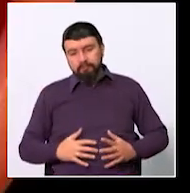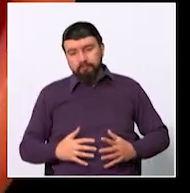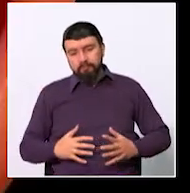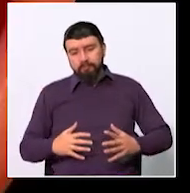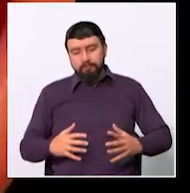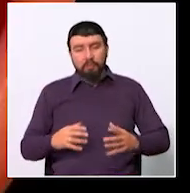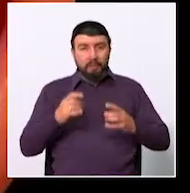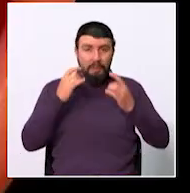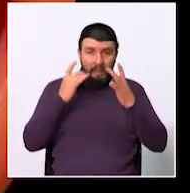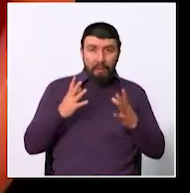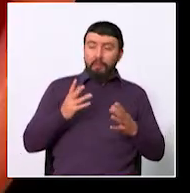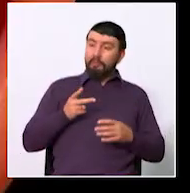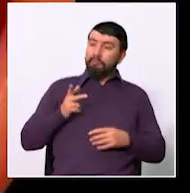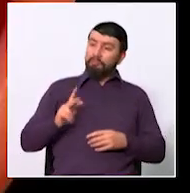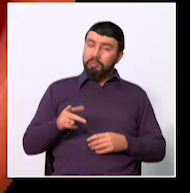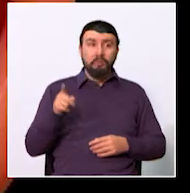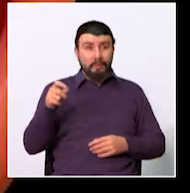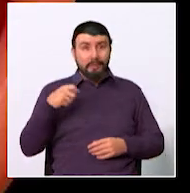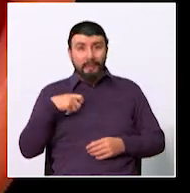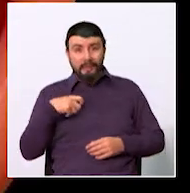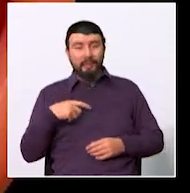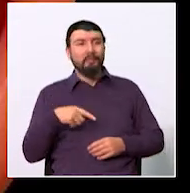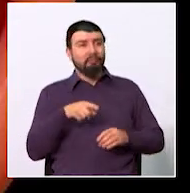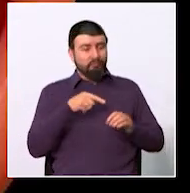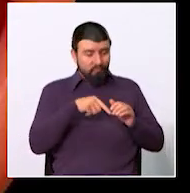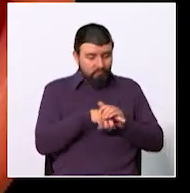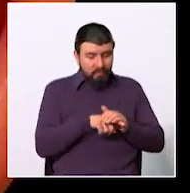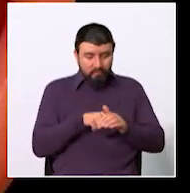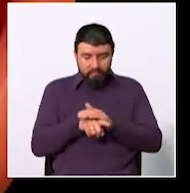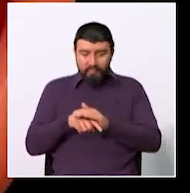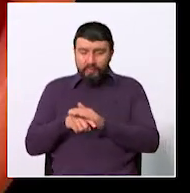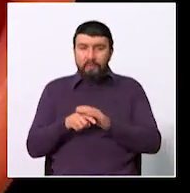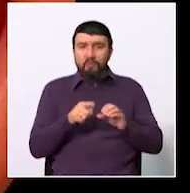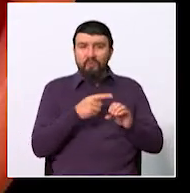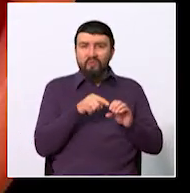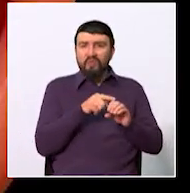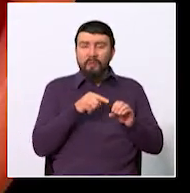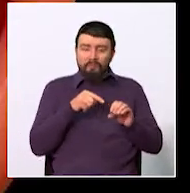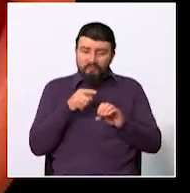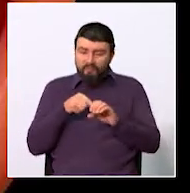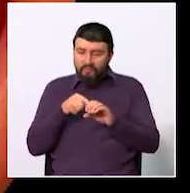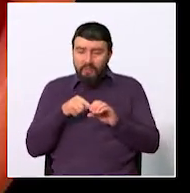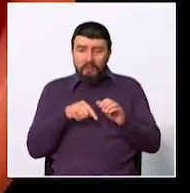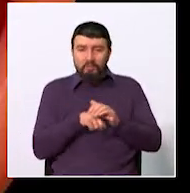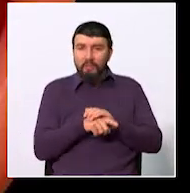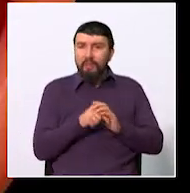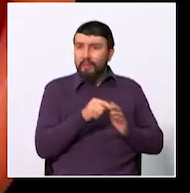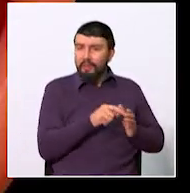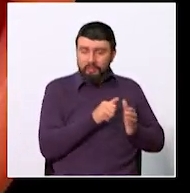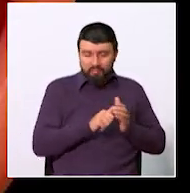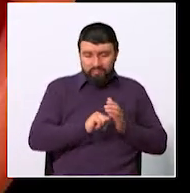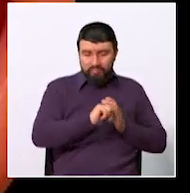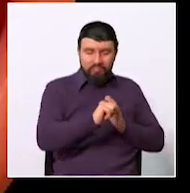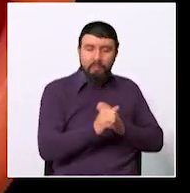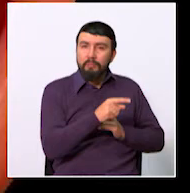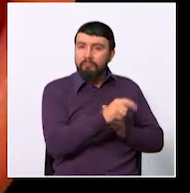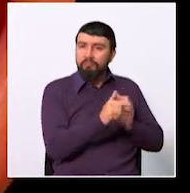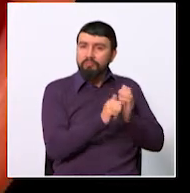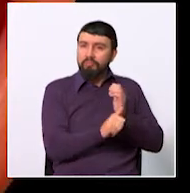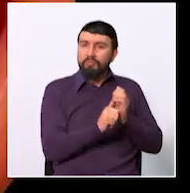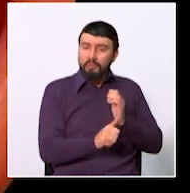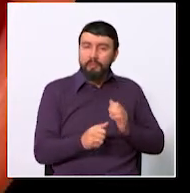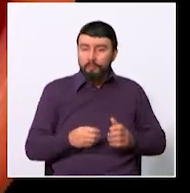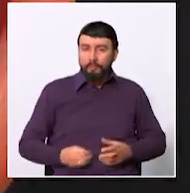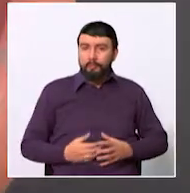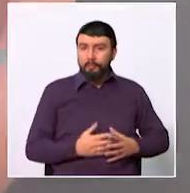corran y era estas estas entradas se perfora el intestino se pasa la materia fecal para el abdomen peritonitis